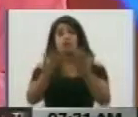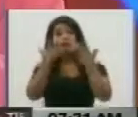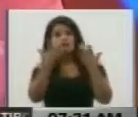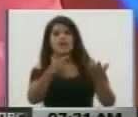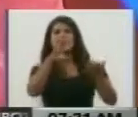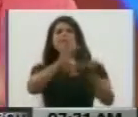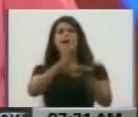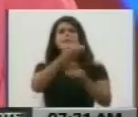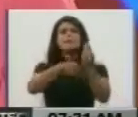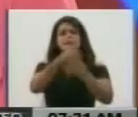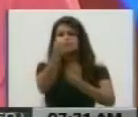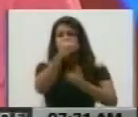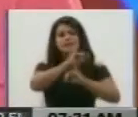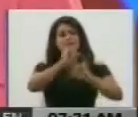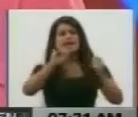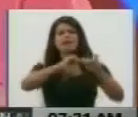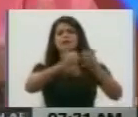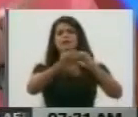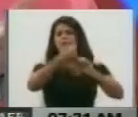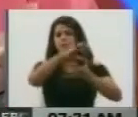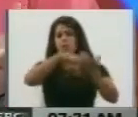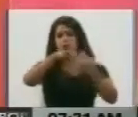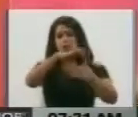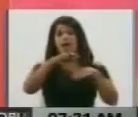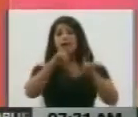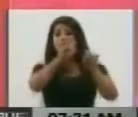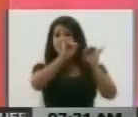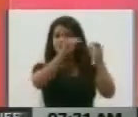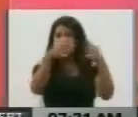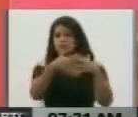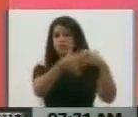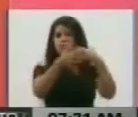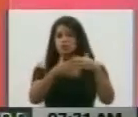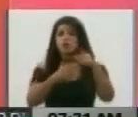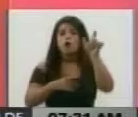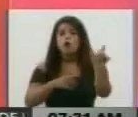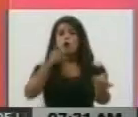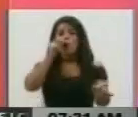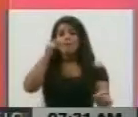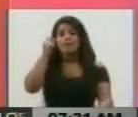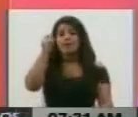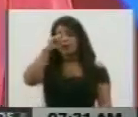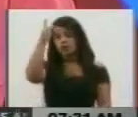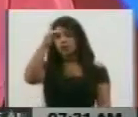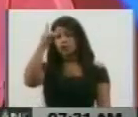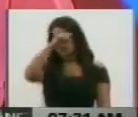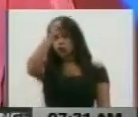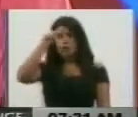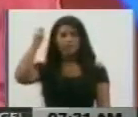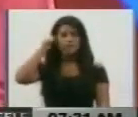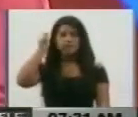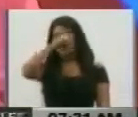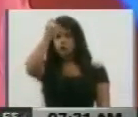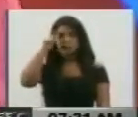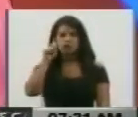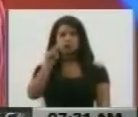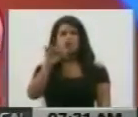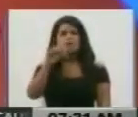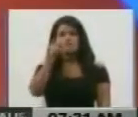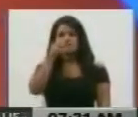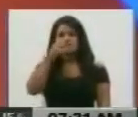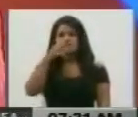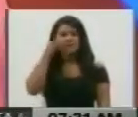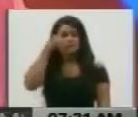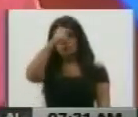en fenómenos como los que se viven en el propio Estados Unidos, donde un personaje como Donald Trump está, digamos colocado entre